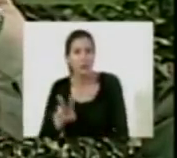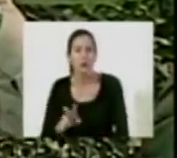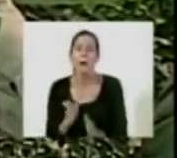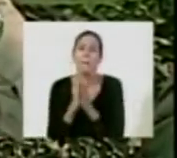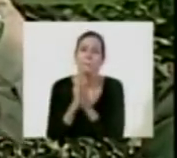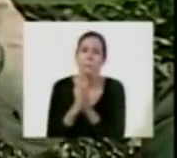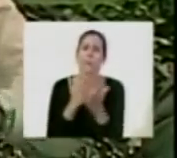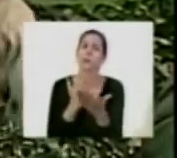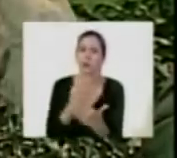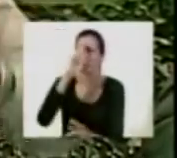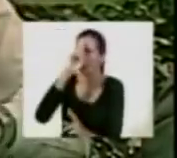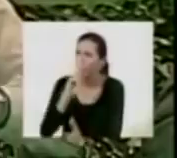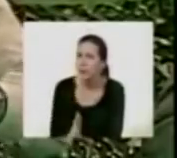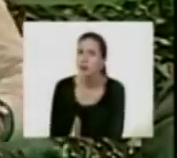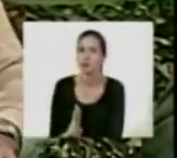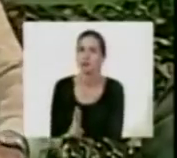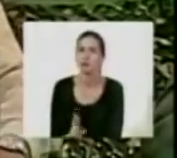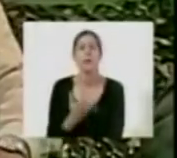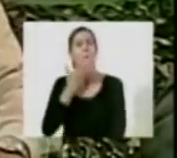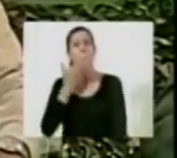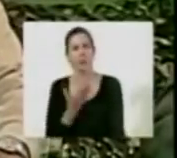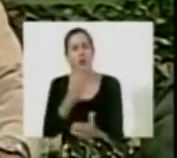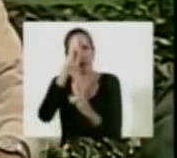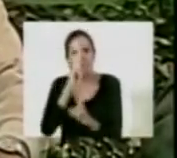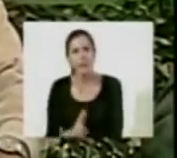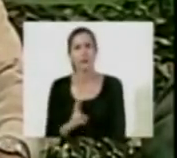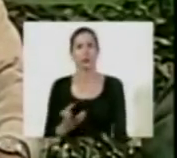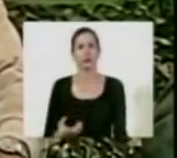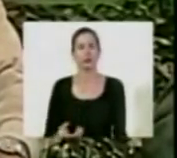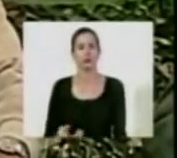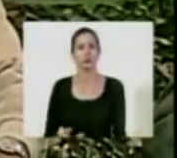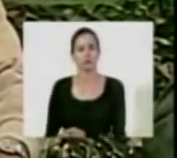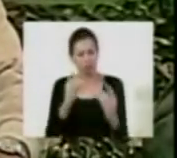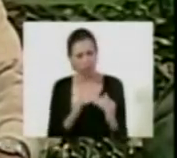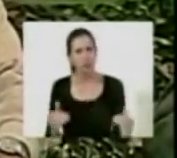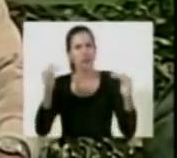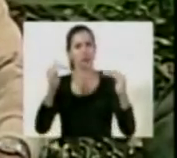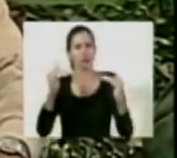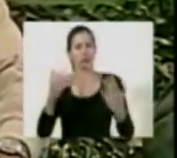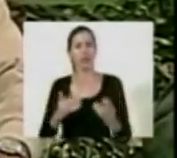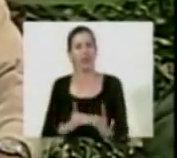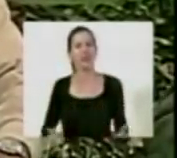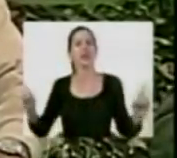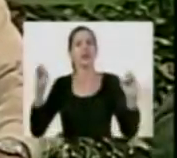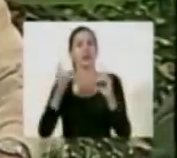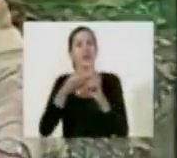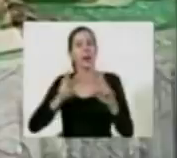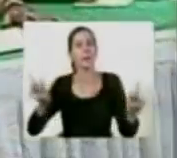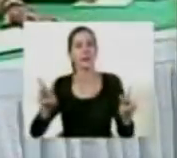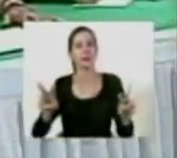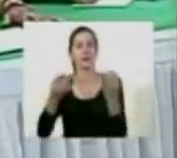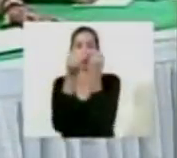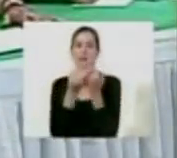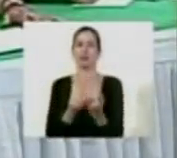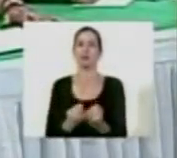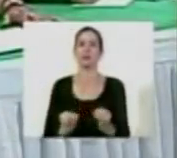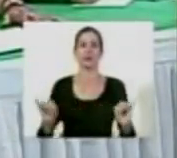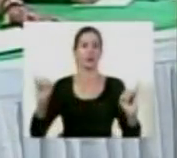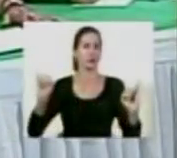por el respeto y exijo respeto a la dignidad y a la paz y a la independencia